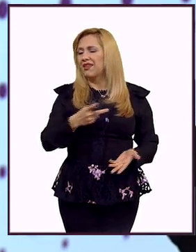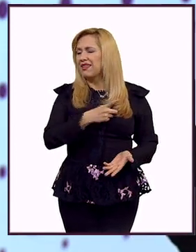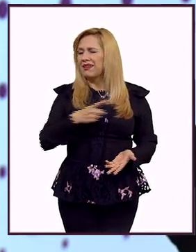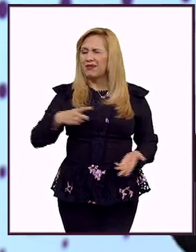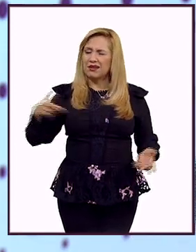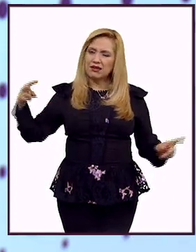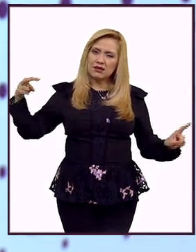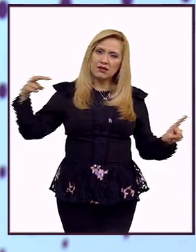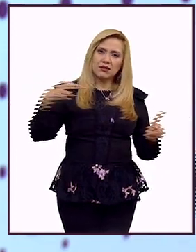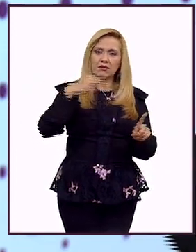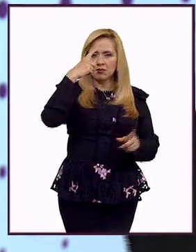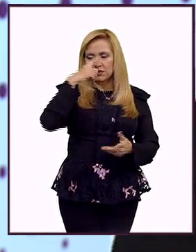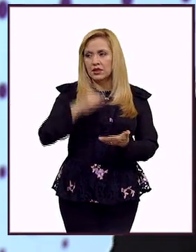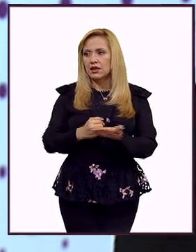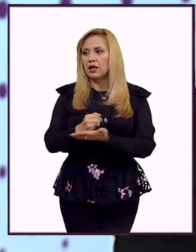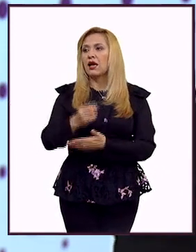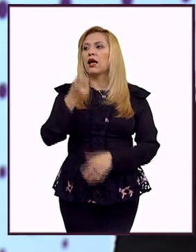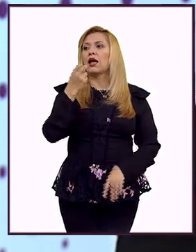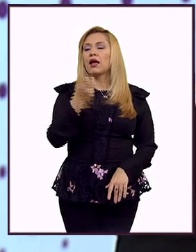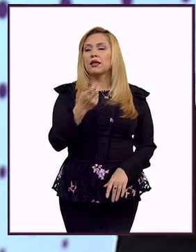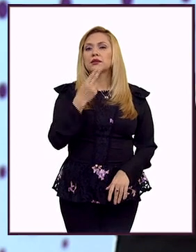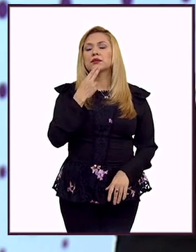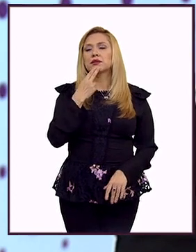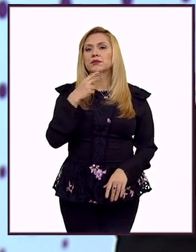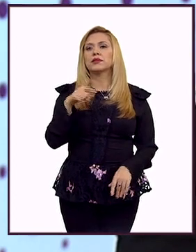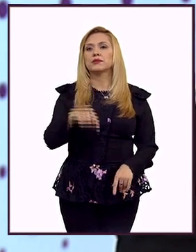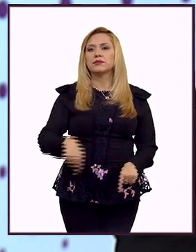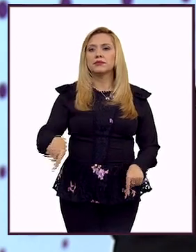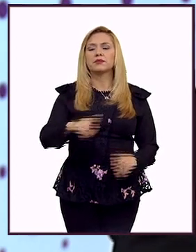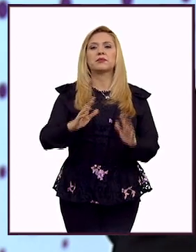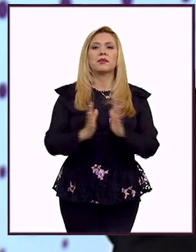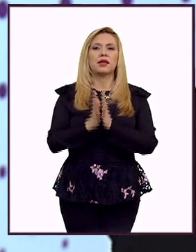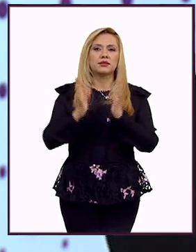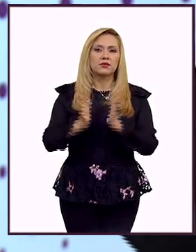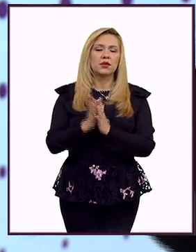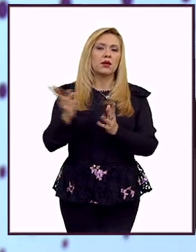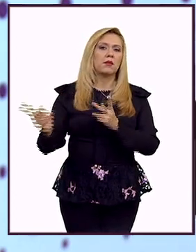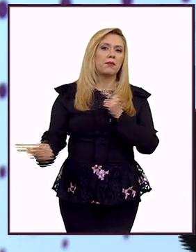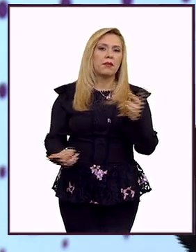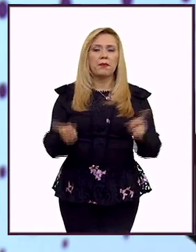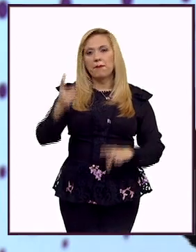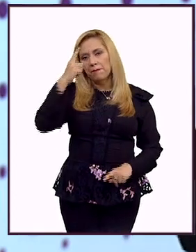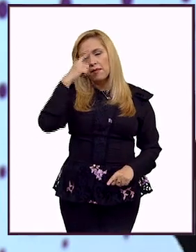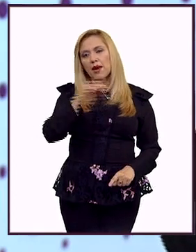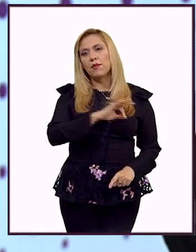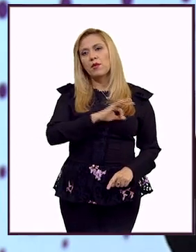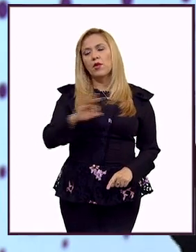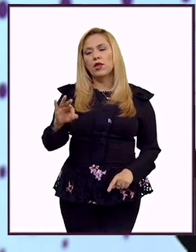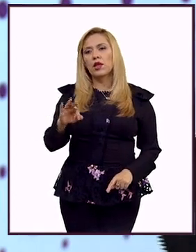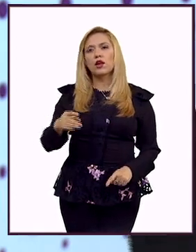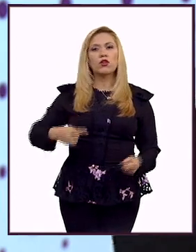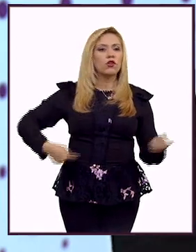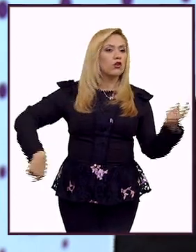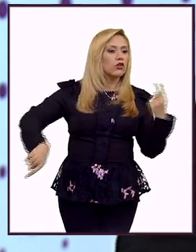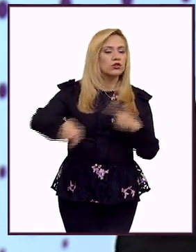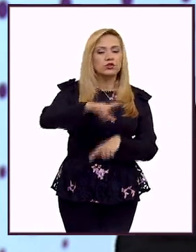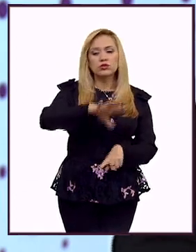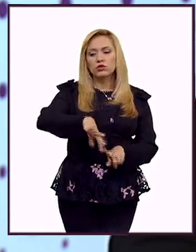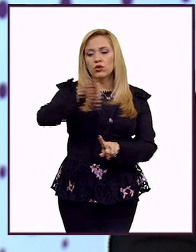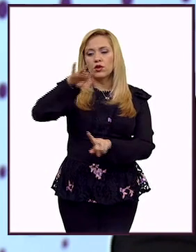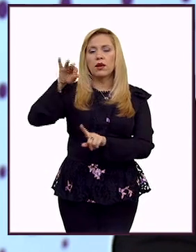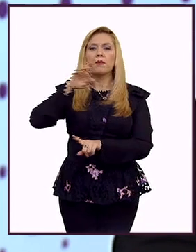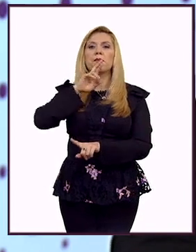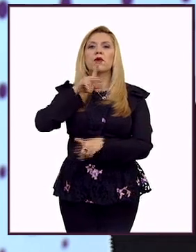en cuenta en la toma de decisiones y para eso sirven esos espacios de participación y consulta, ¿sí? Para poder entre todos encontrar las mejores